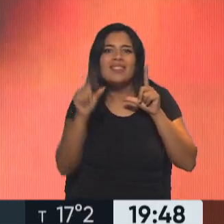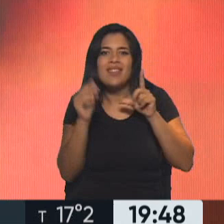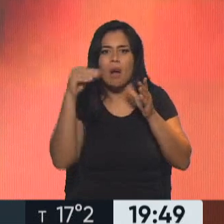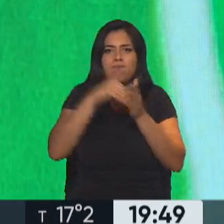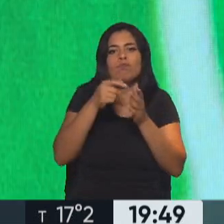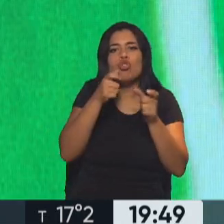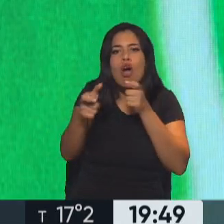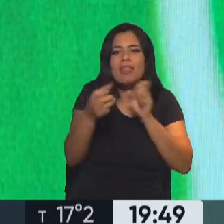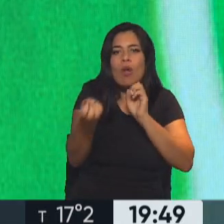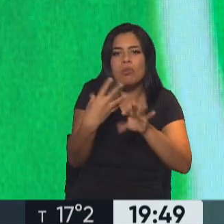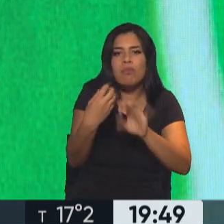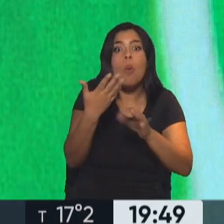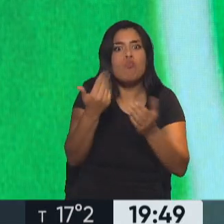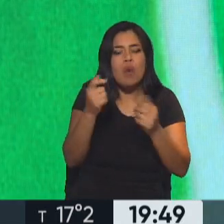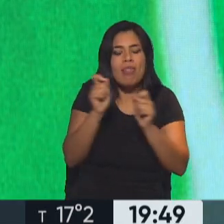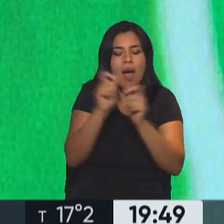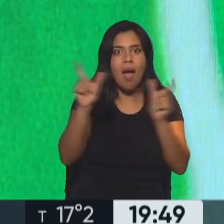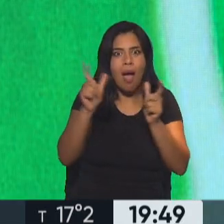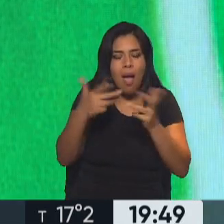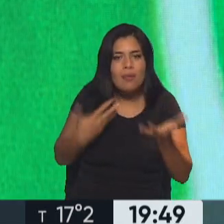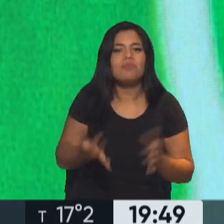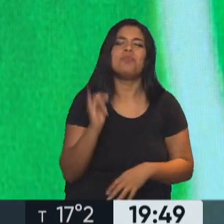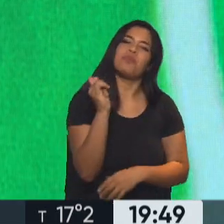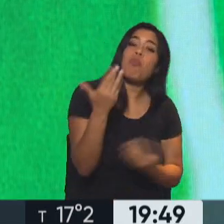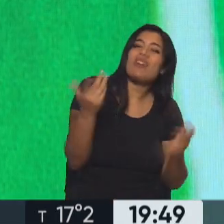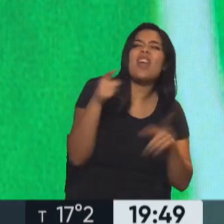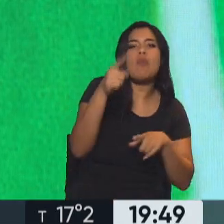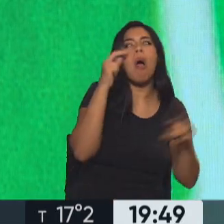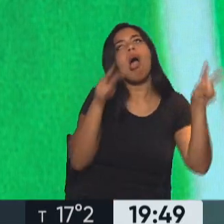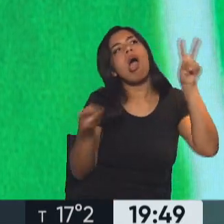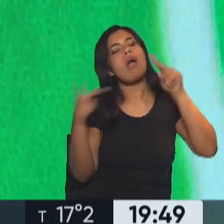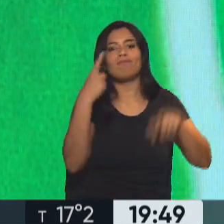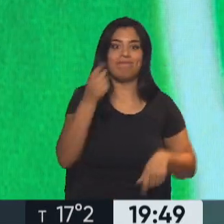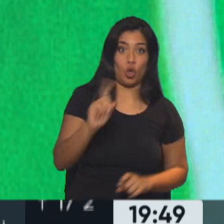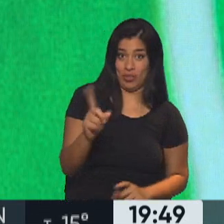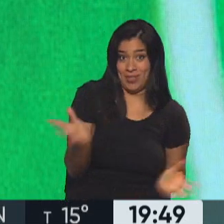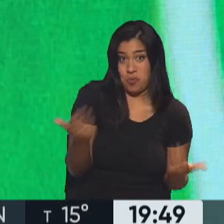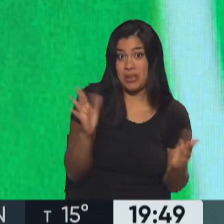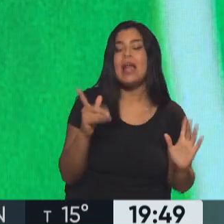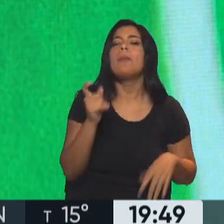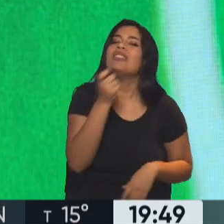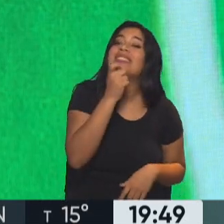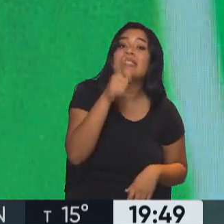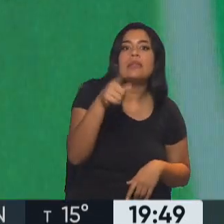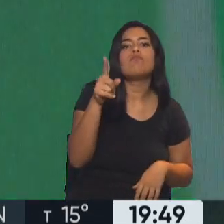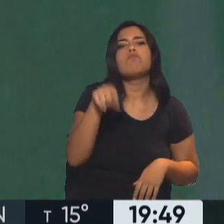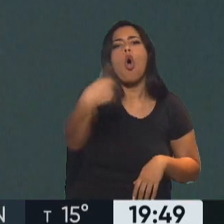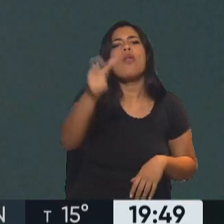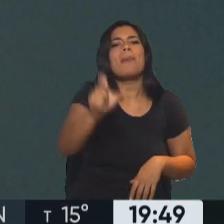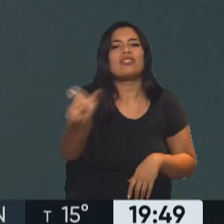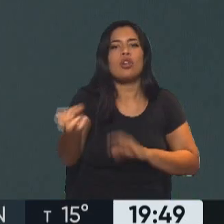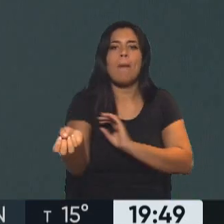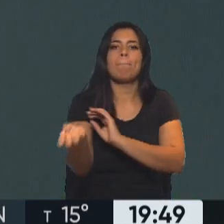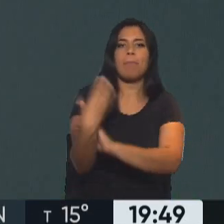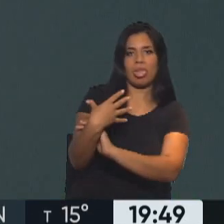qué trata precisamente esto? Así es, quizás estuviste distraído, distraído y no te diste cuenta, pero si vos haces clic en un mensaje, le podés poner